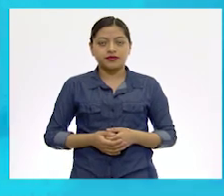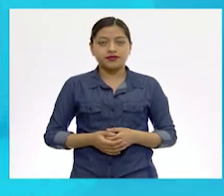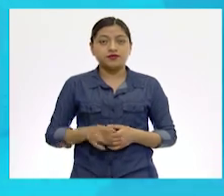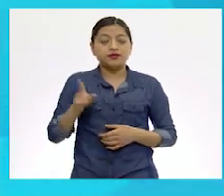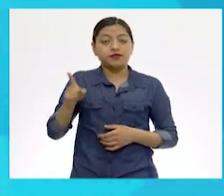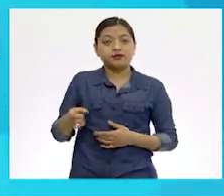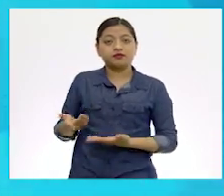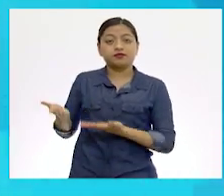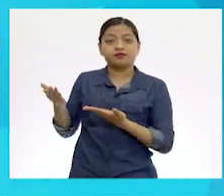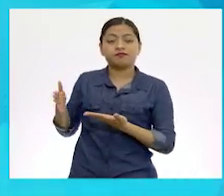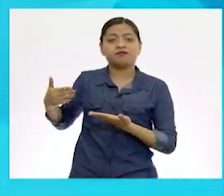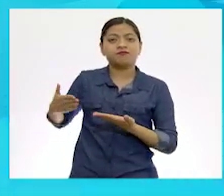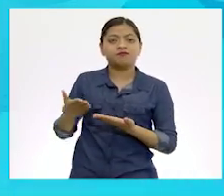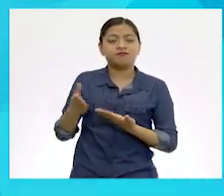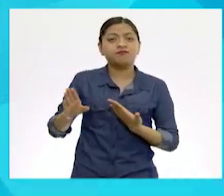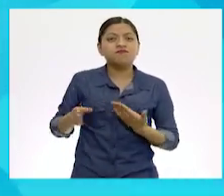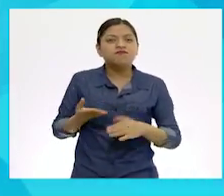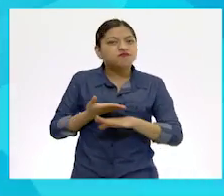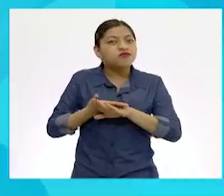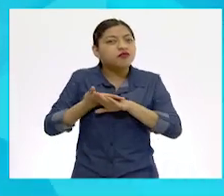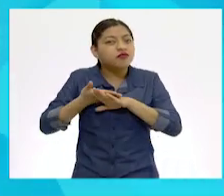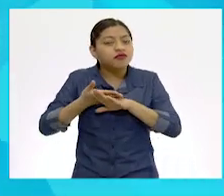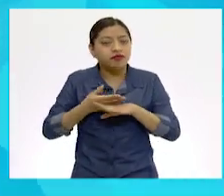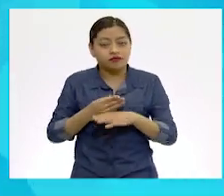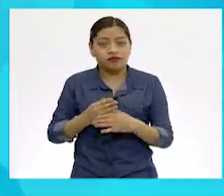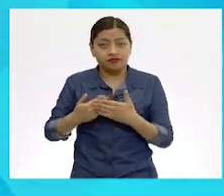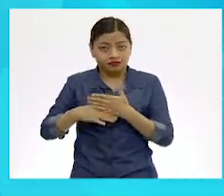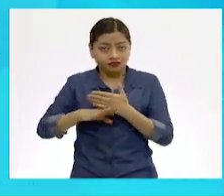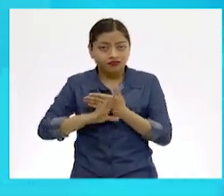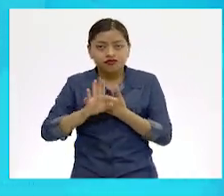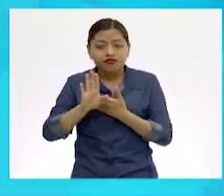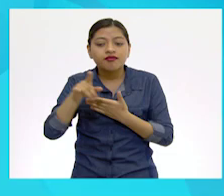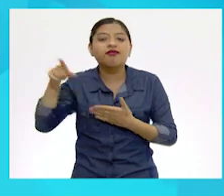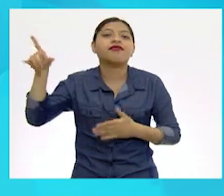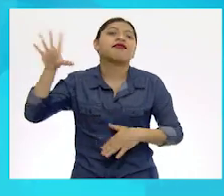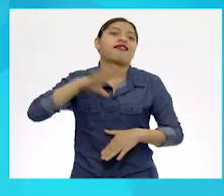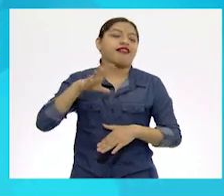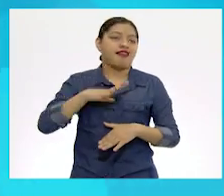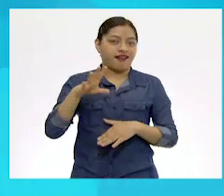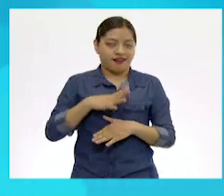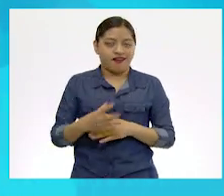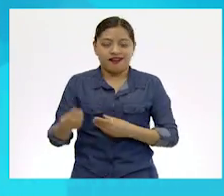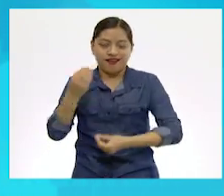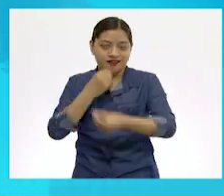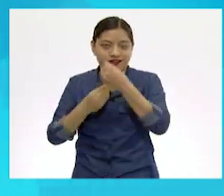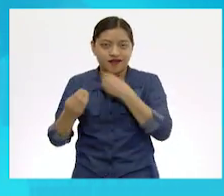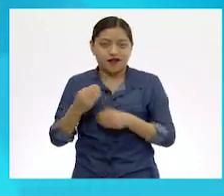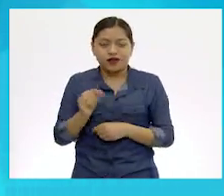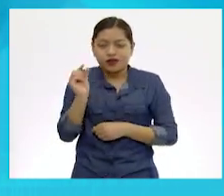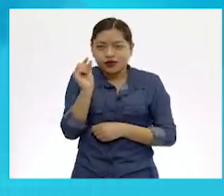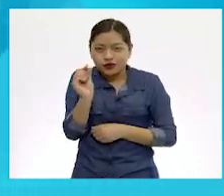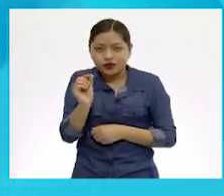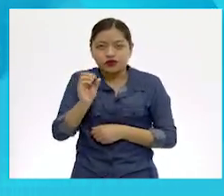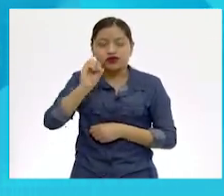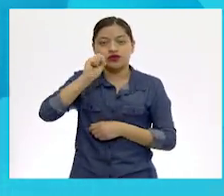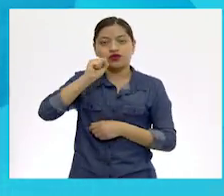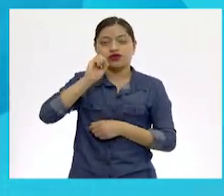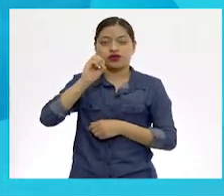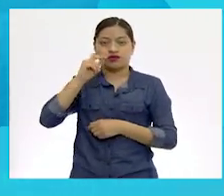cardumen de barrendero transparente habita también estos arrecifes y se alimentan de microorganismos llamados